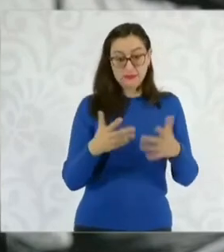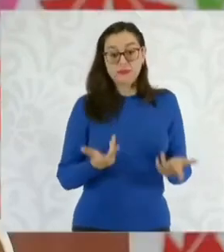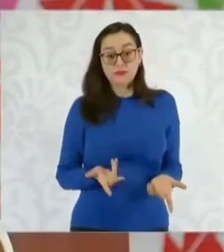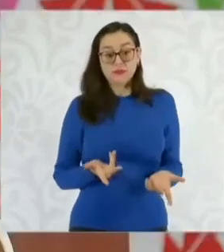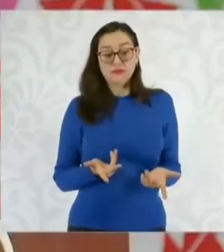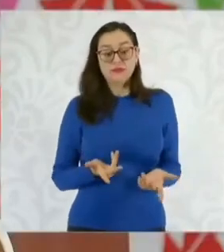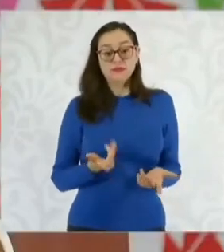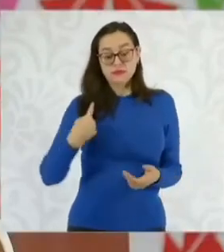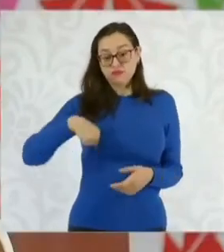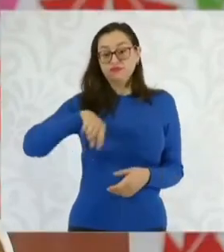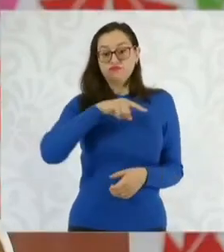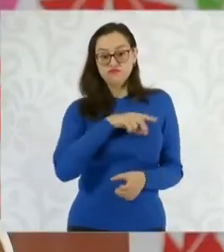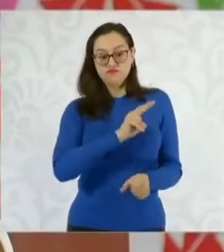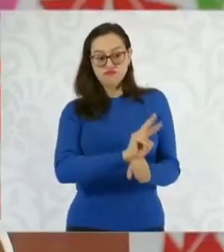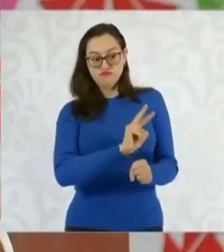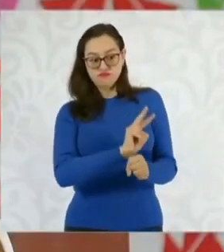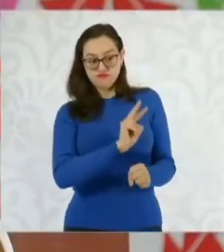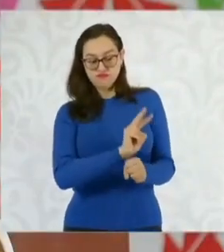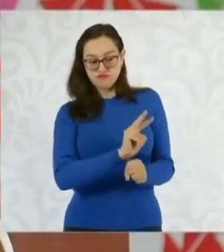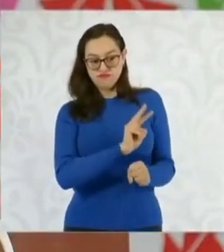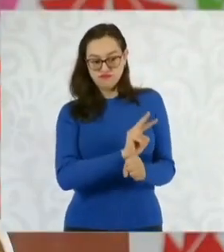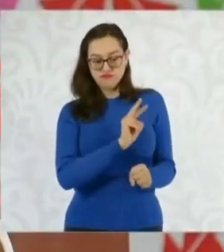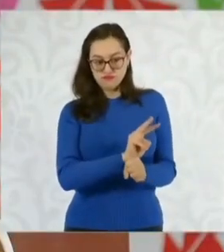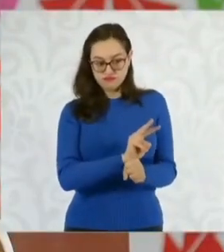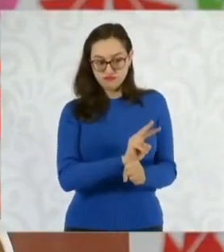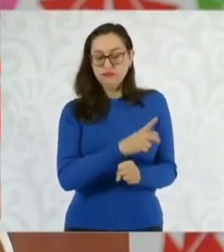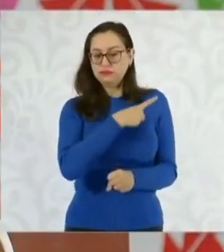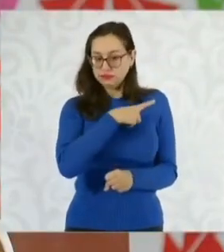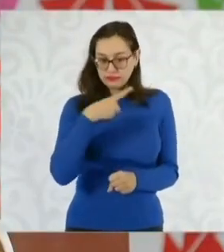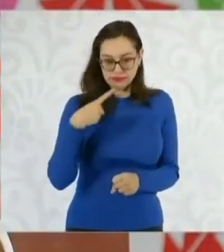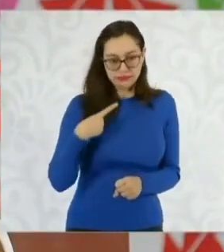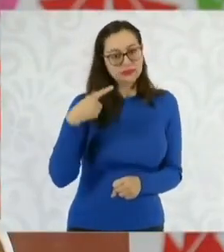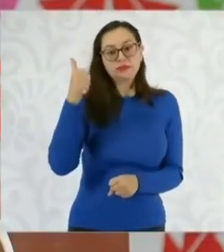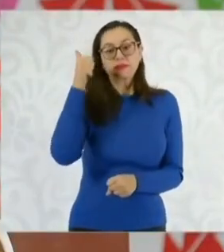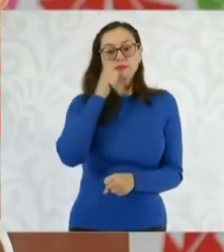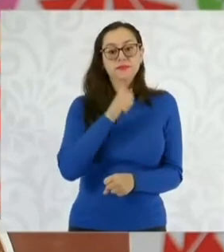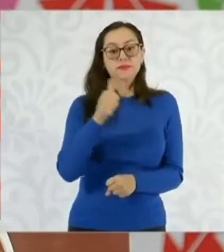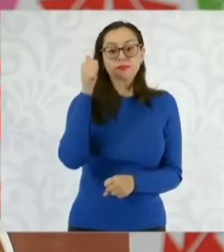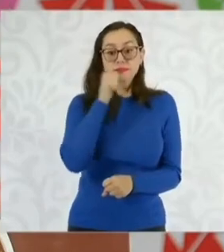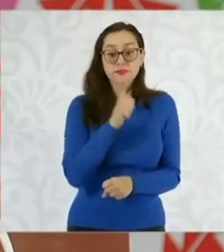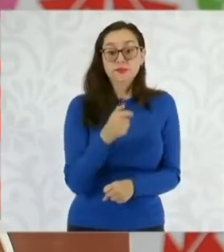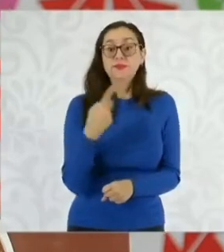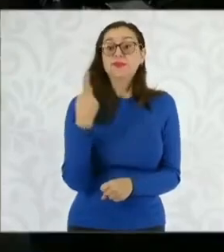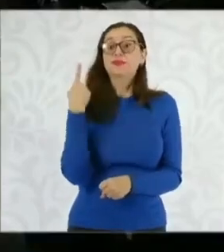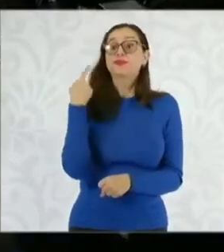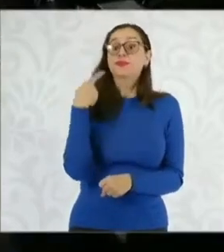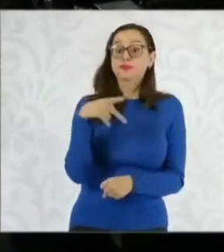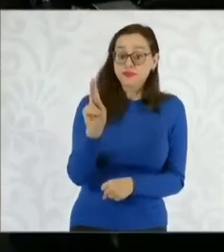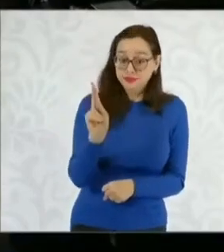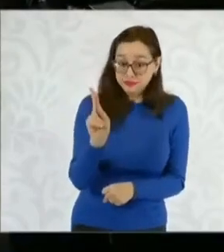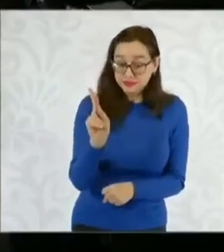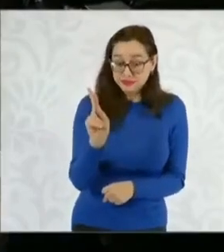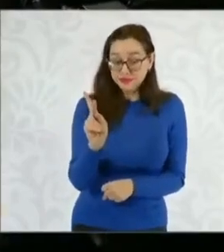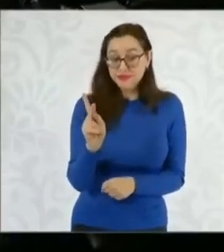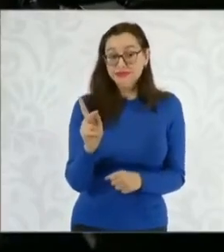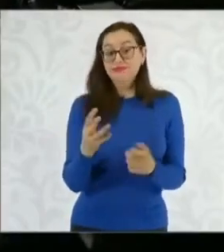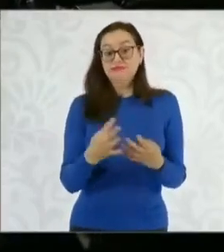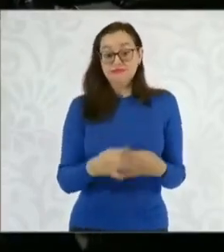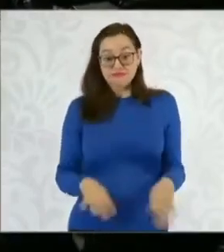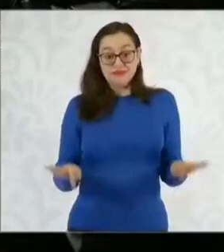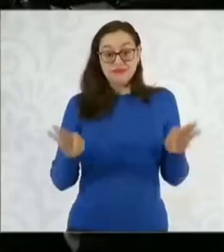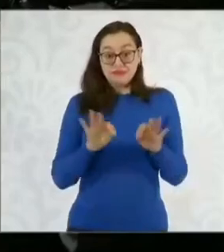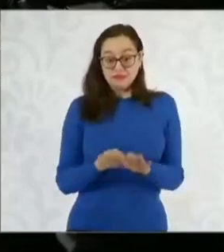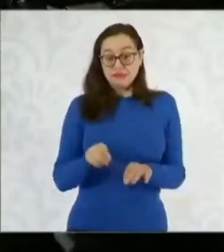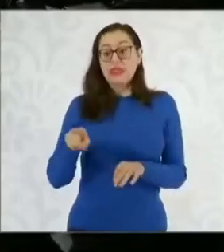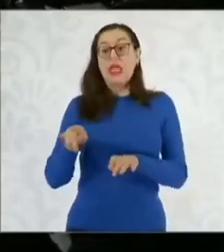en cumplimiento permanente de sus obligaciones. Pero justamente, y si nos pudieran poner la última lámina, por eso nos interesa tanto que